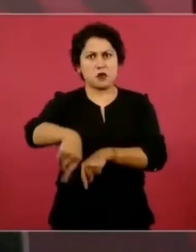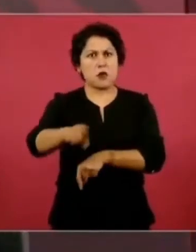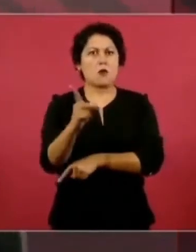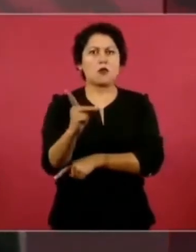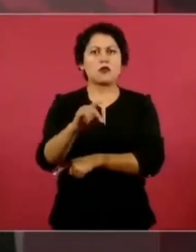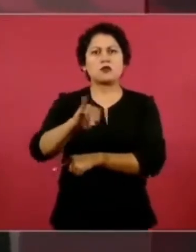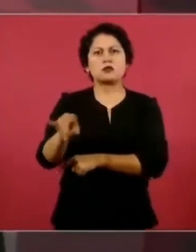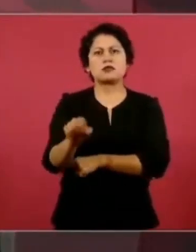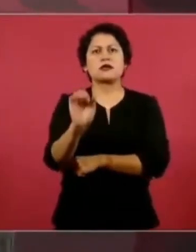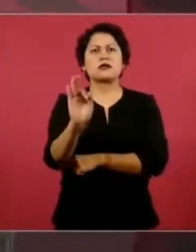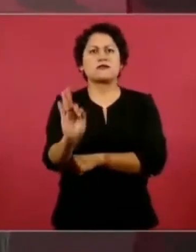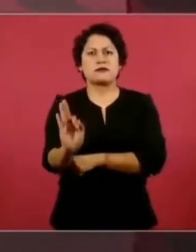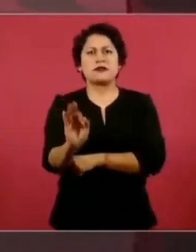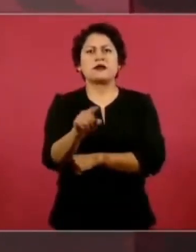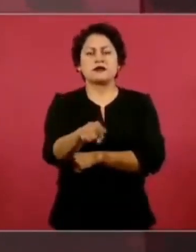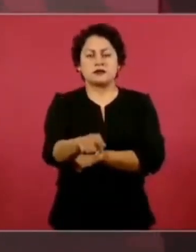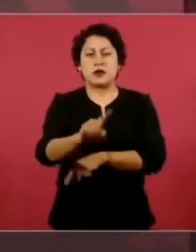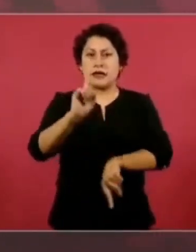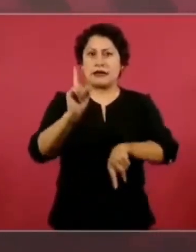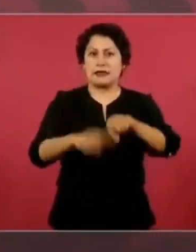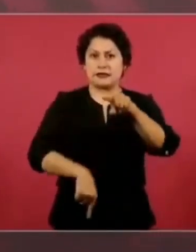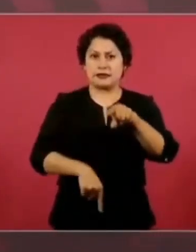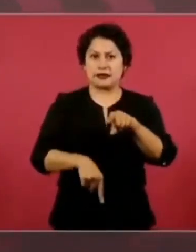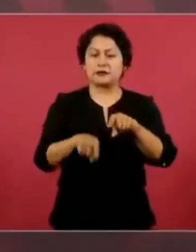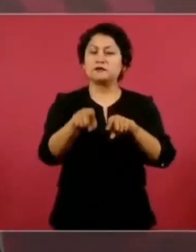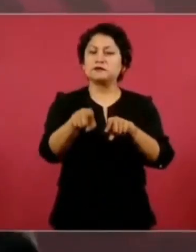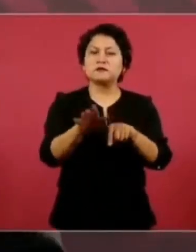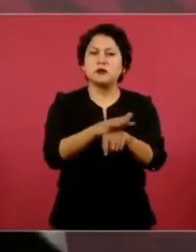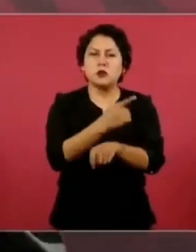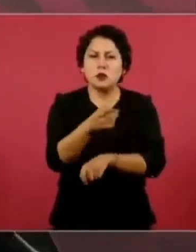para beneficiar a empresas